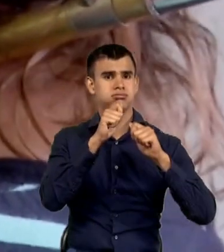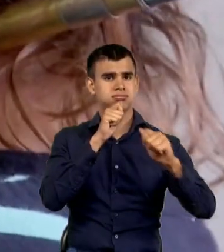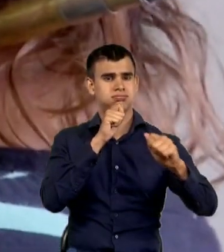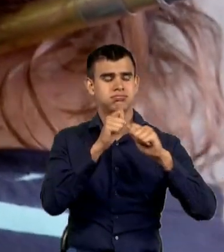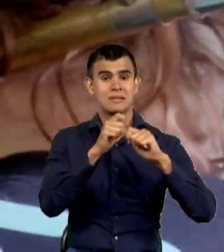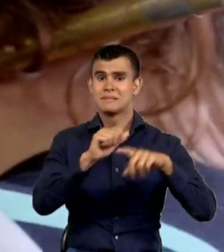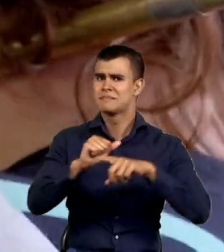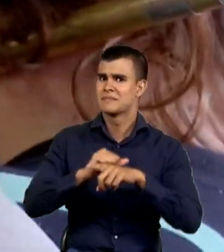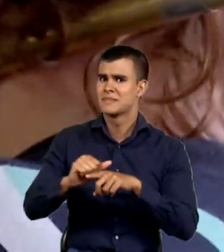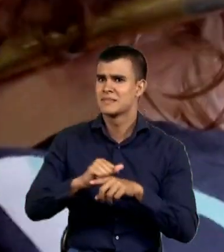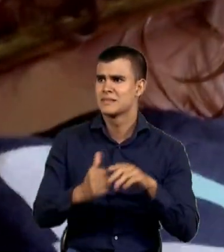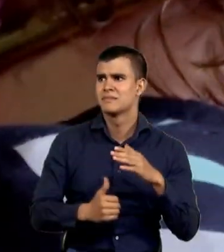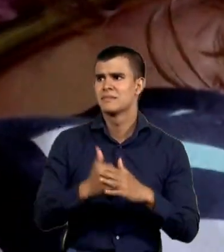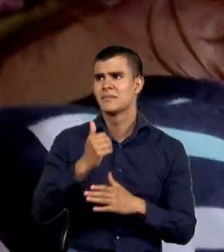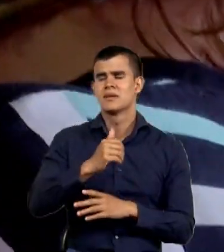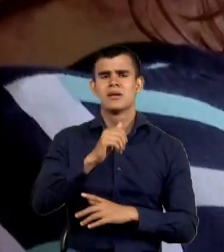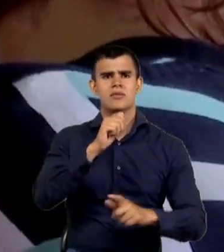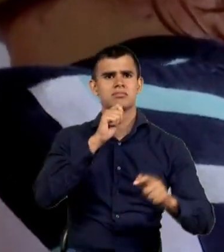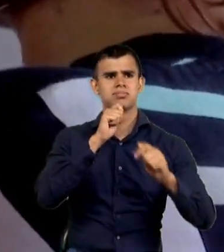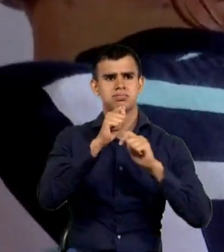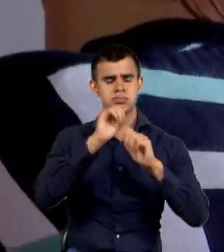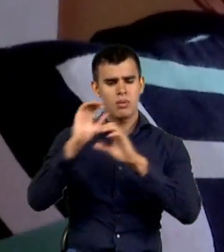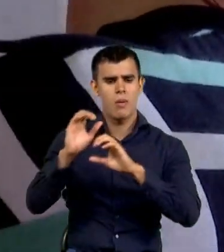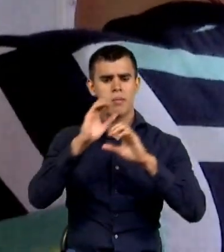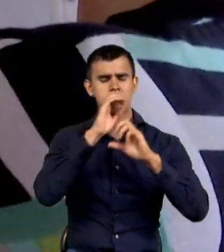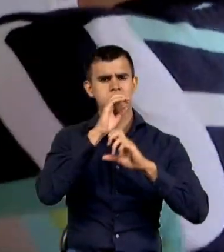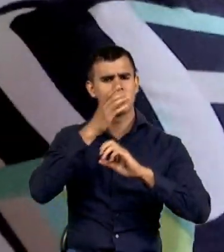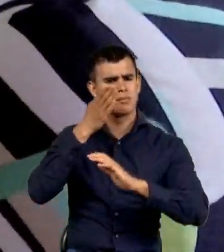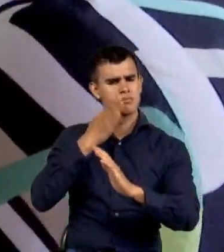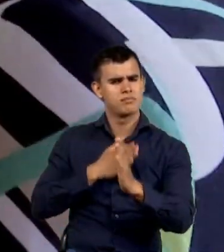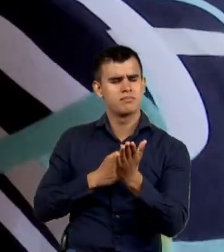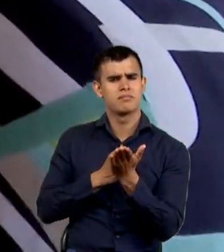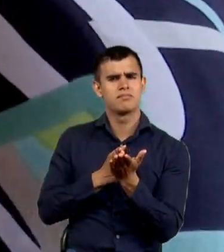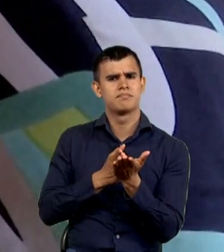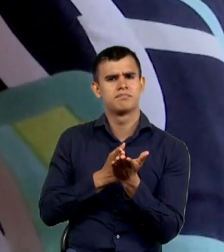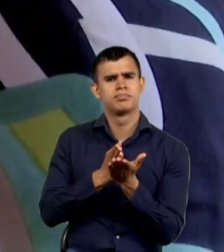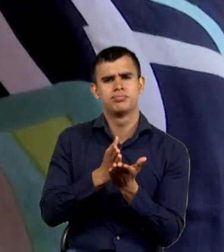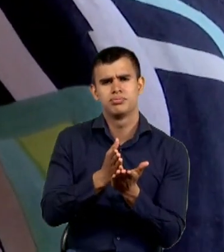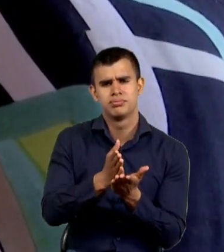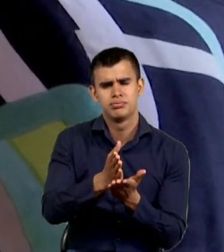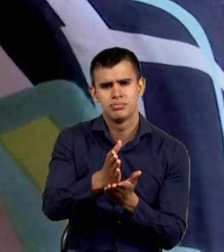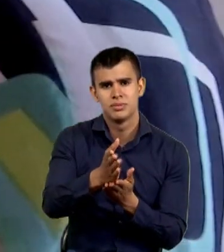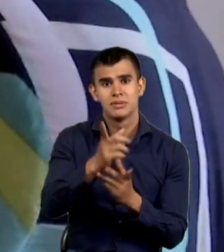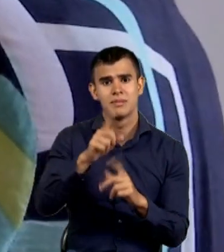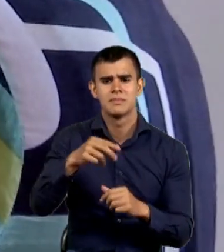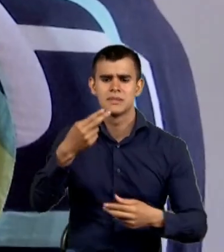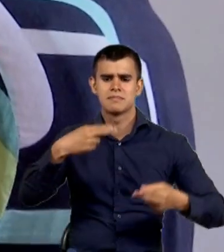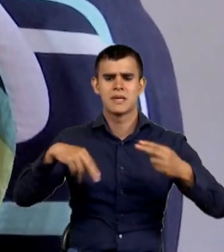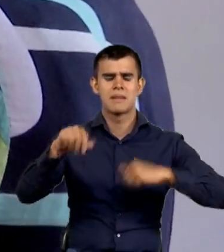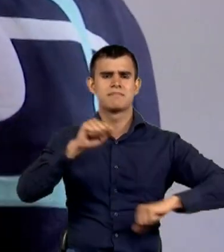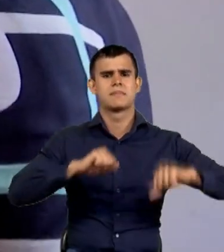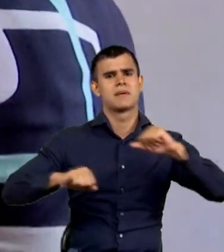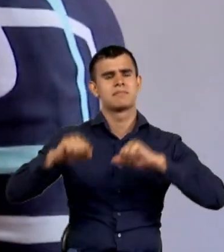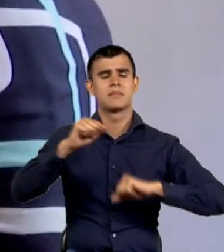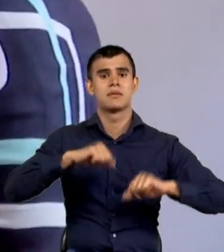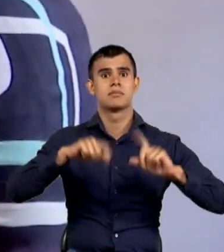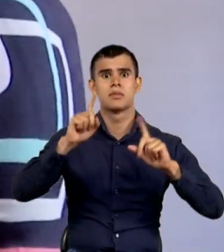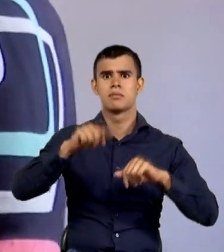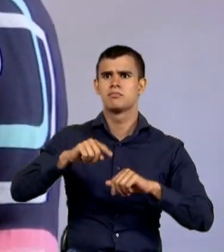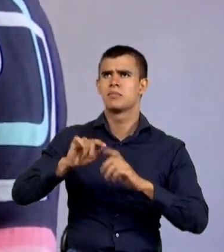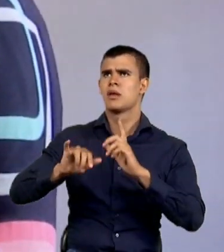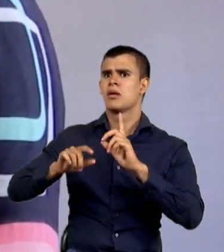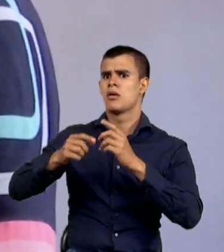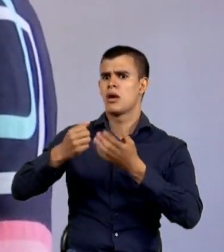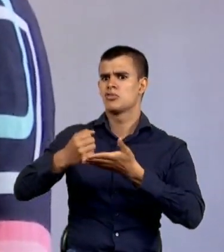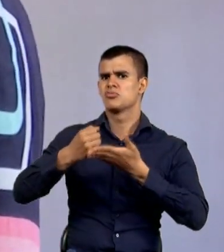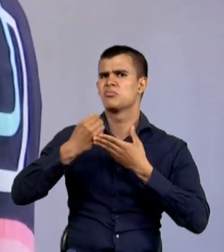cual apasionados amantes se sella en sus manos y en sus labios el idilio con el instrumento que la acompañara hasta nuestros días y la salsa como el